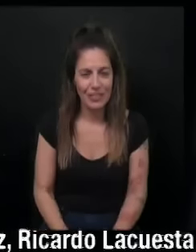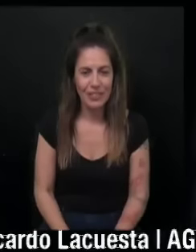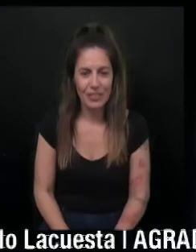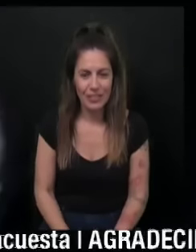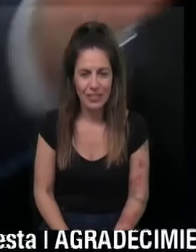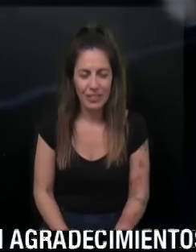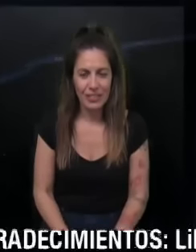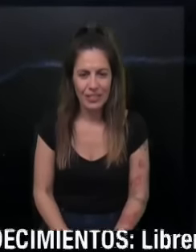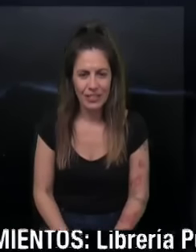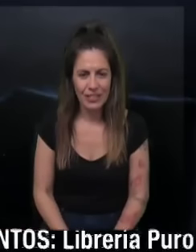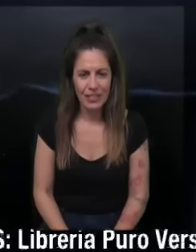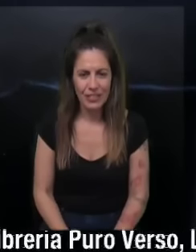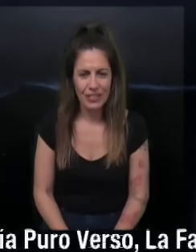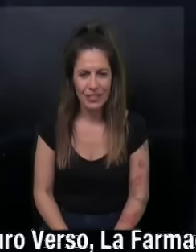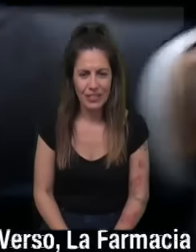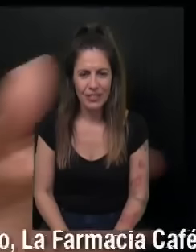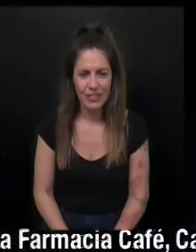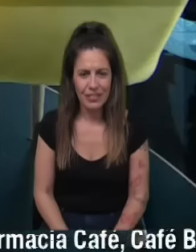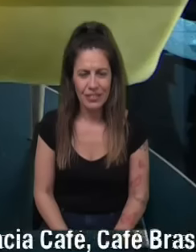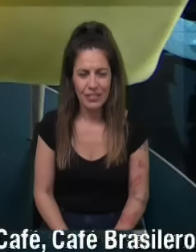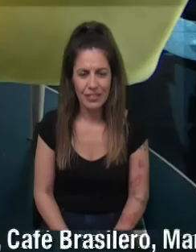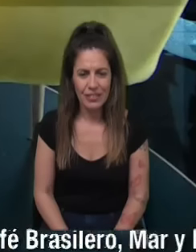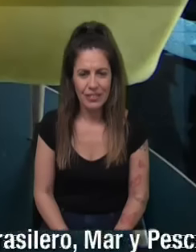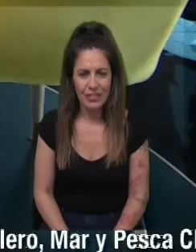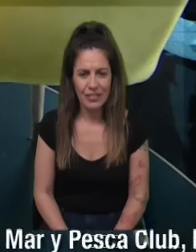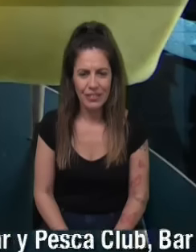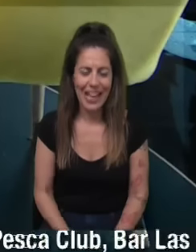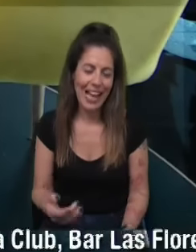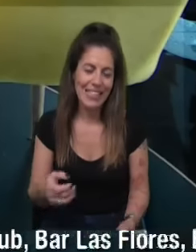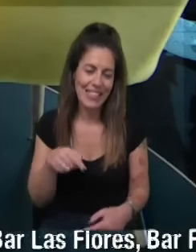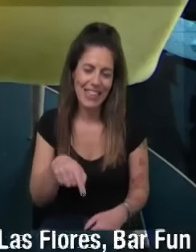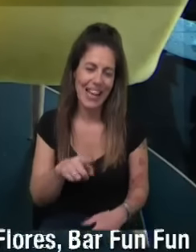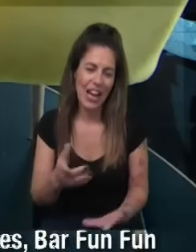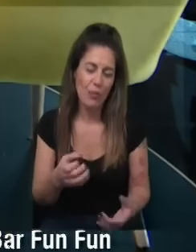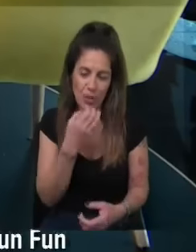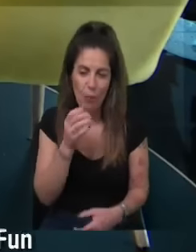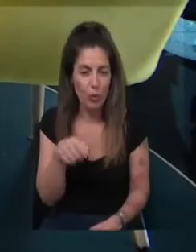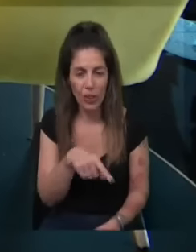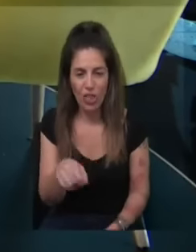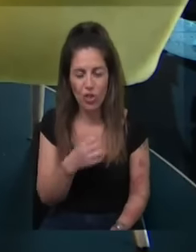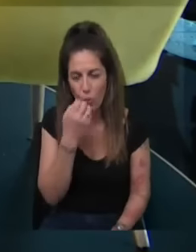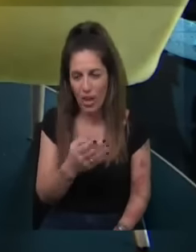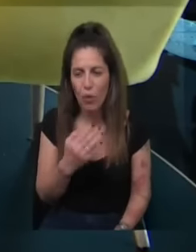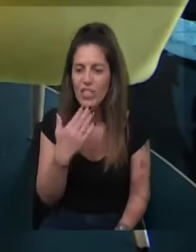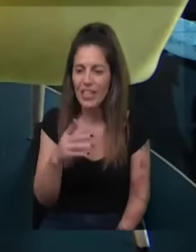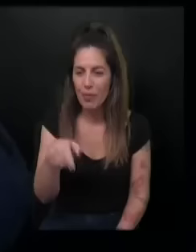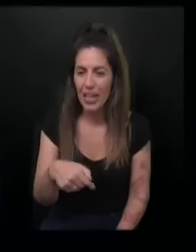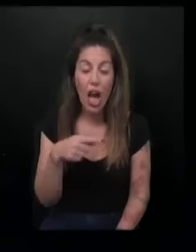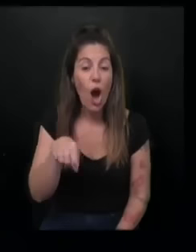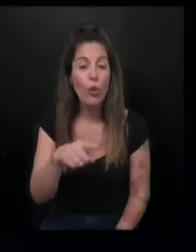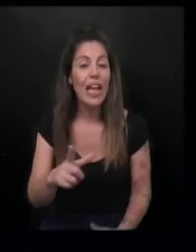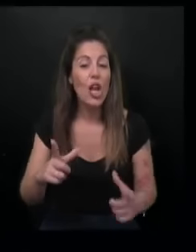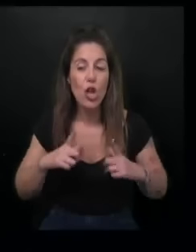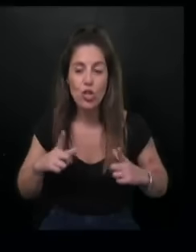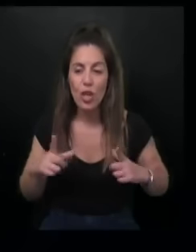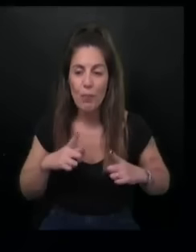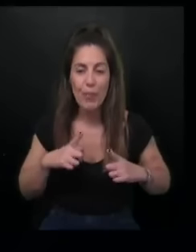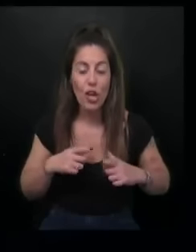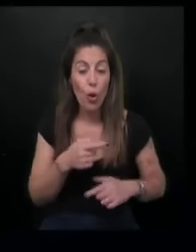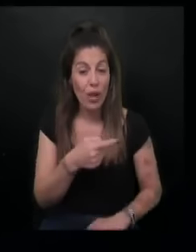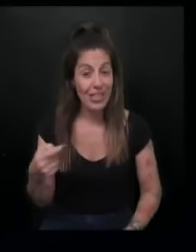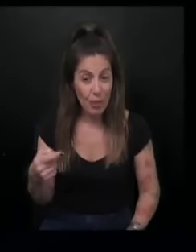que dicho nació acá la vuelta no puede ser tan bueno pero son muy buenos Muchas gracias por haber venido y a ustedes los espero en una